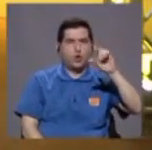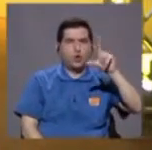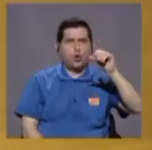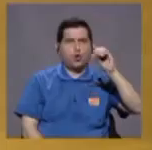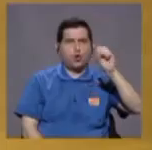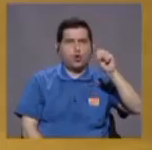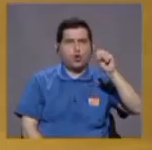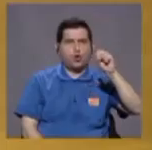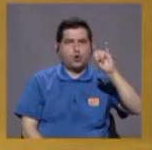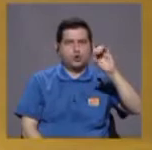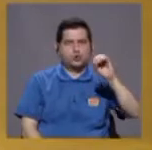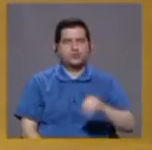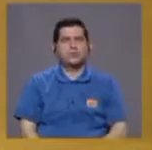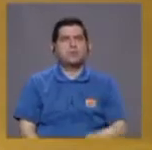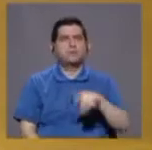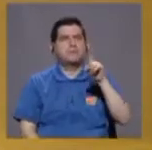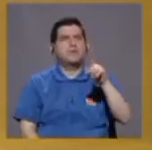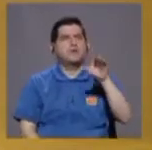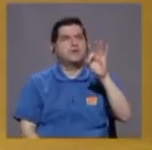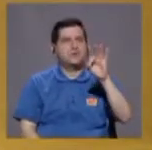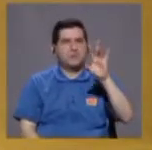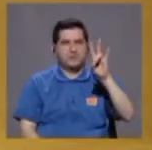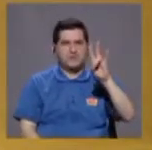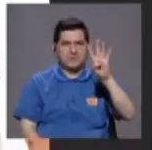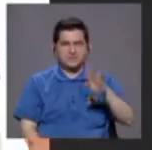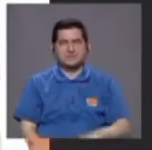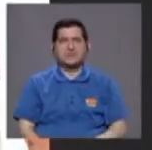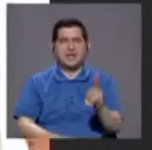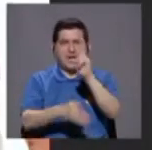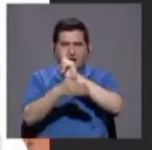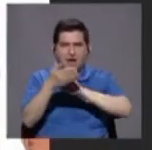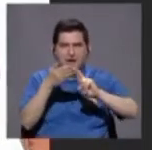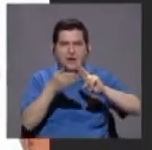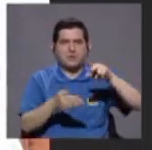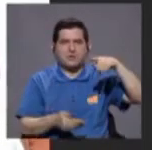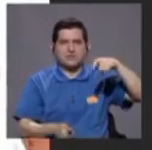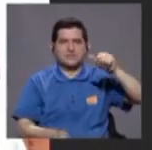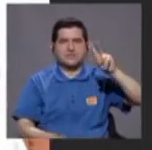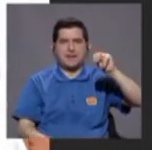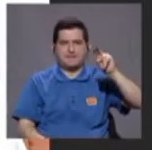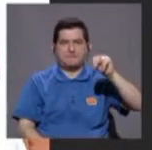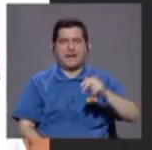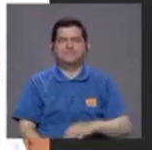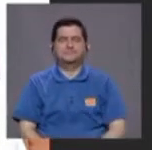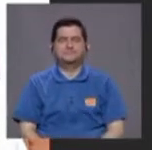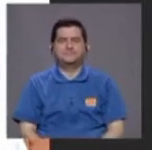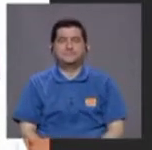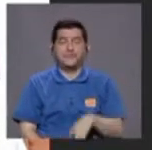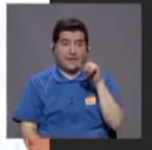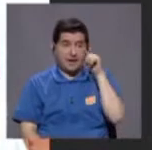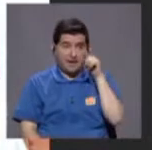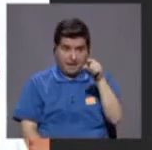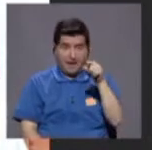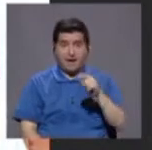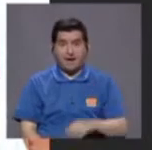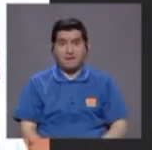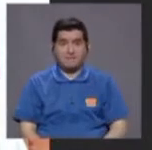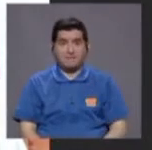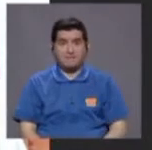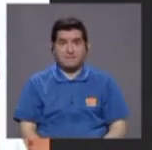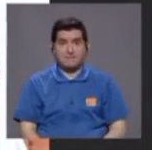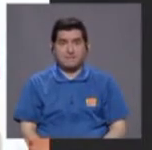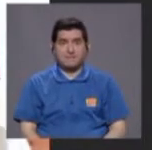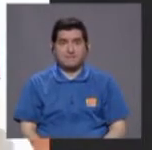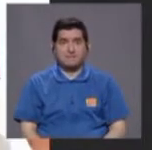Lo conocí en 1974 en la Universidad de Pensilvania, Juan. Él llegó de